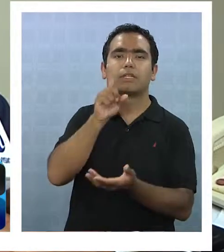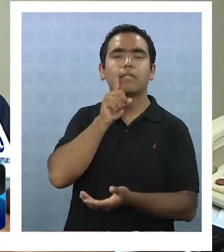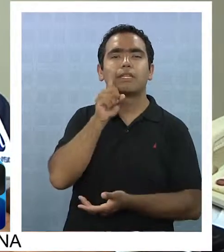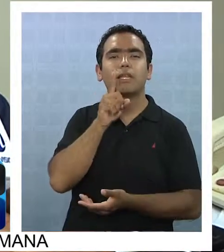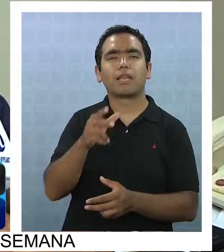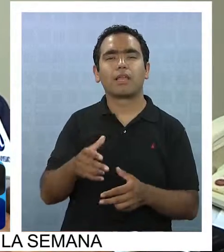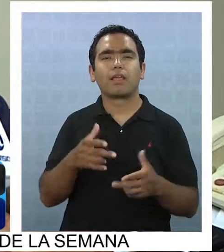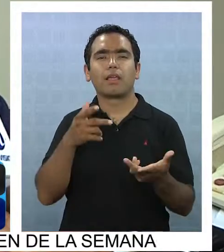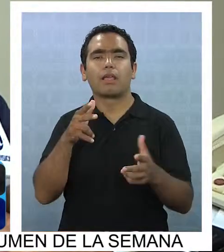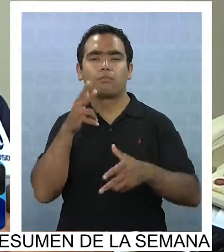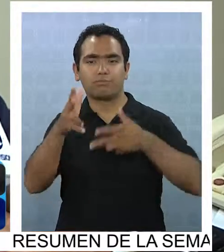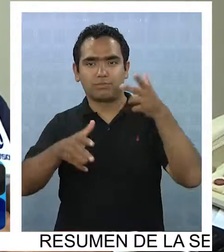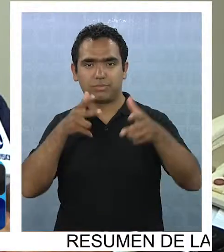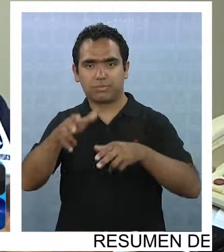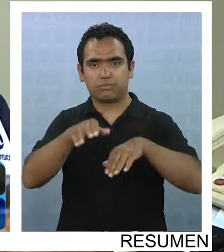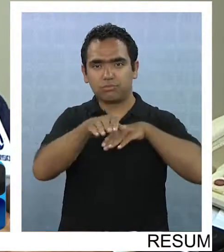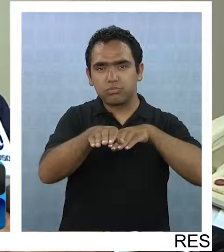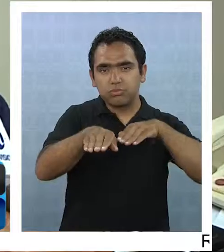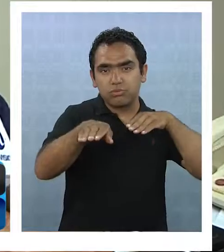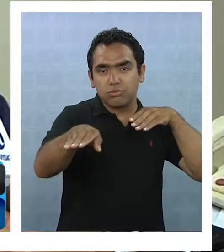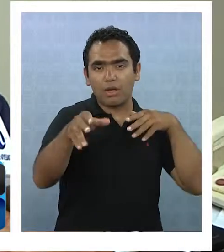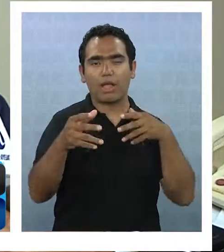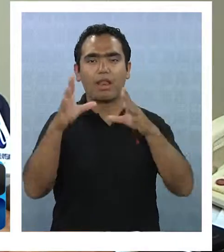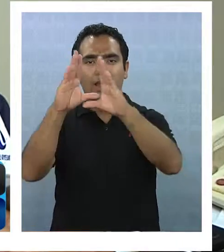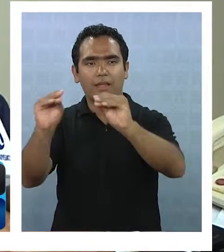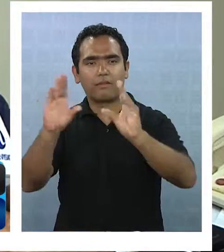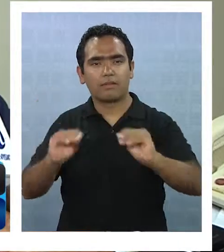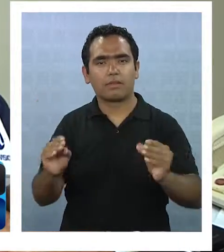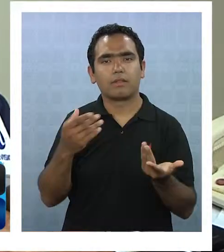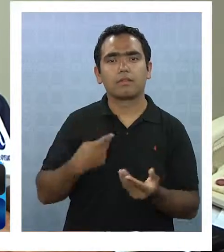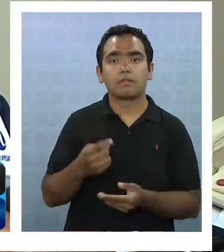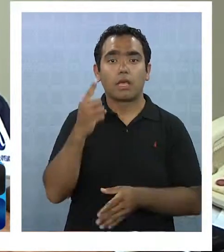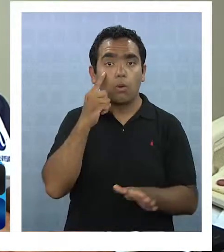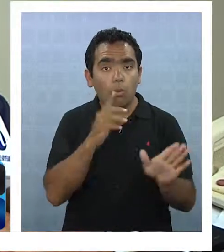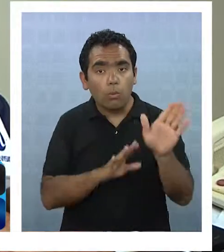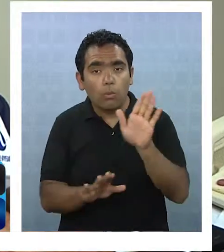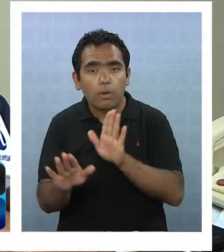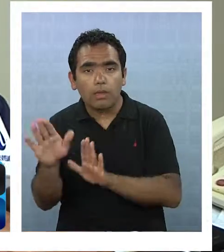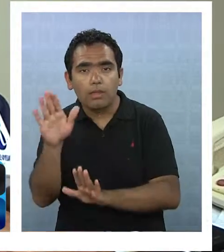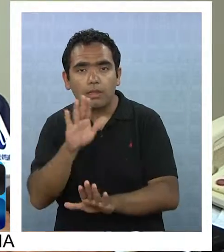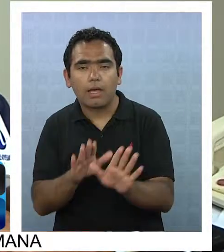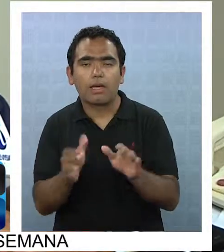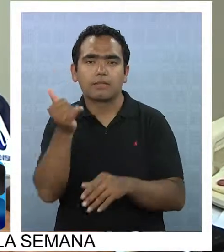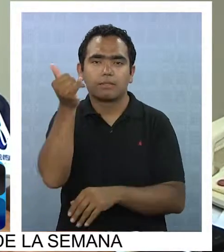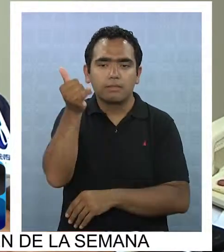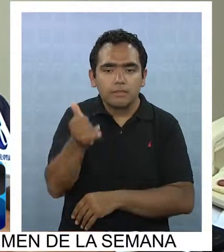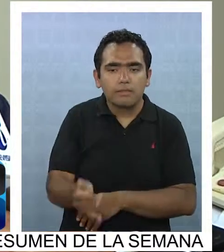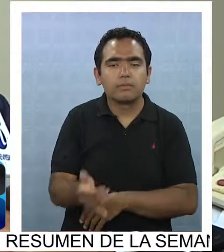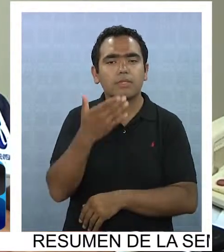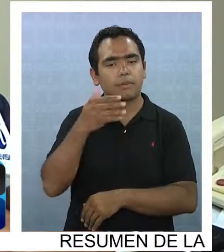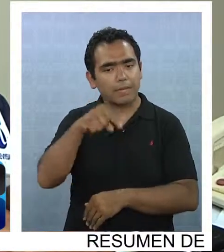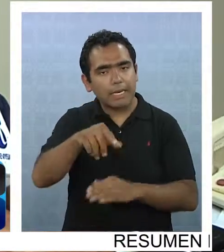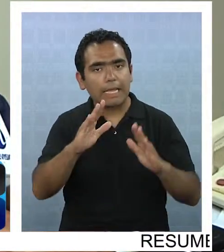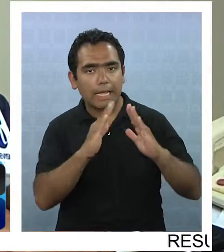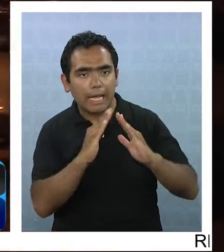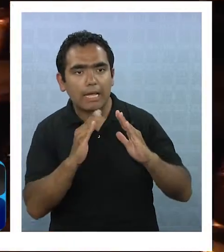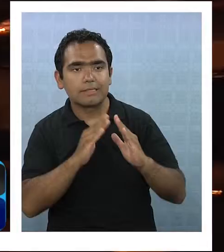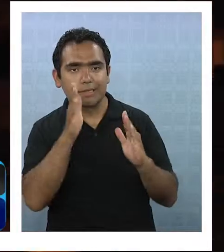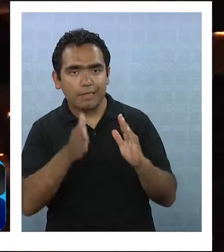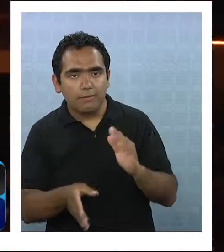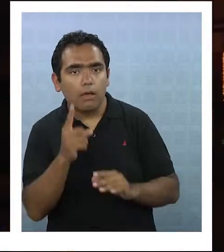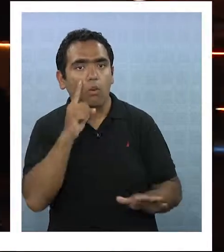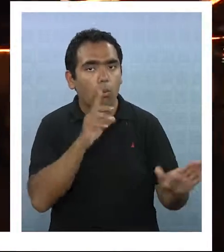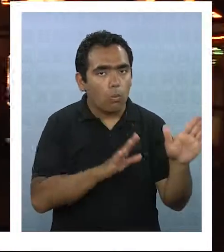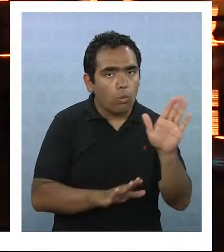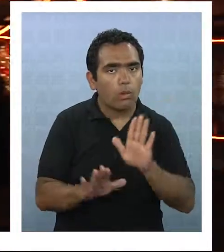Es que la gente trate de buscar un sitio ideazo donde no haya riesgo hacia las viviendas o cualquier tipo de construcción que pueda en un momento